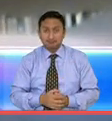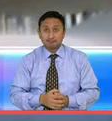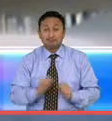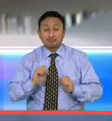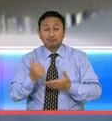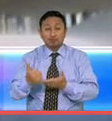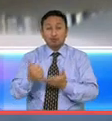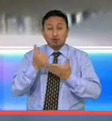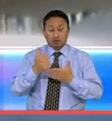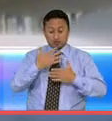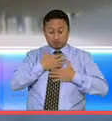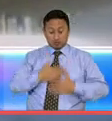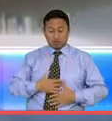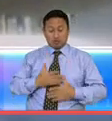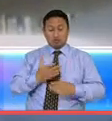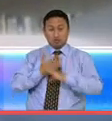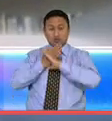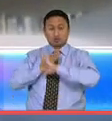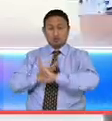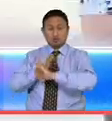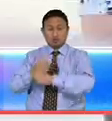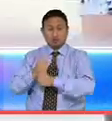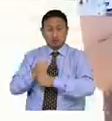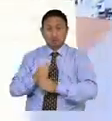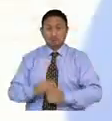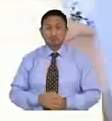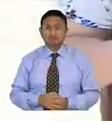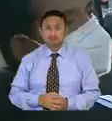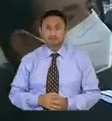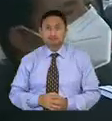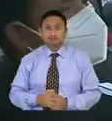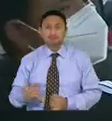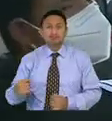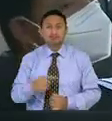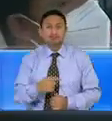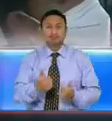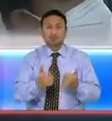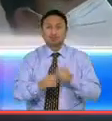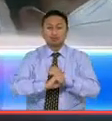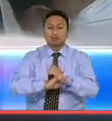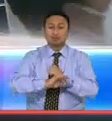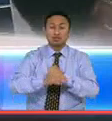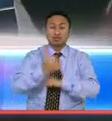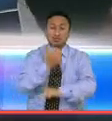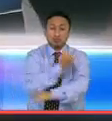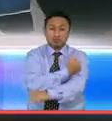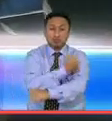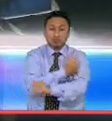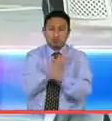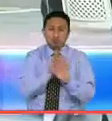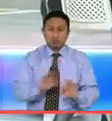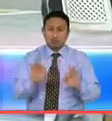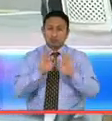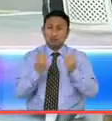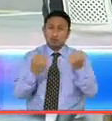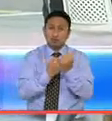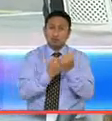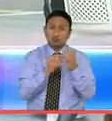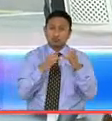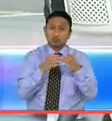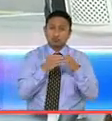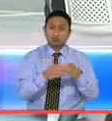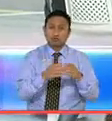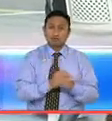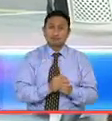producen protección y son seguras. Y para que funcione una buena campaña de vacunación es importante el apoyo de más sectores.